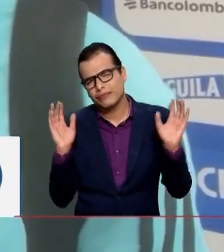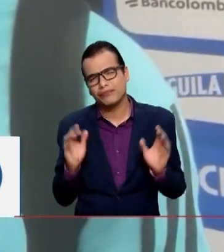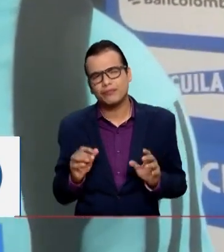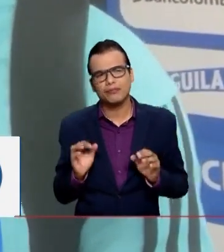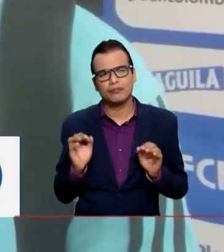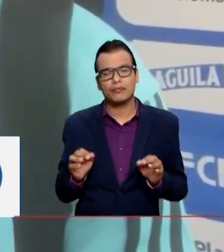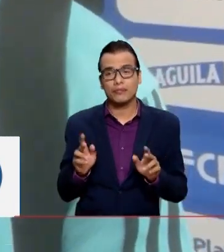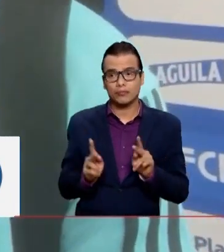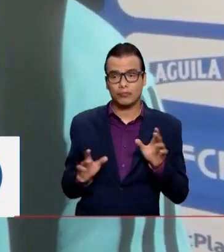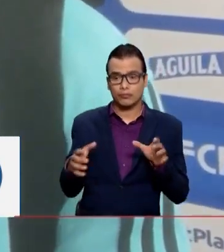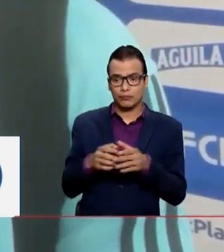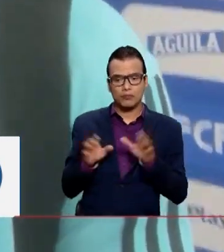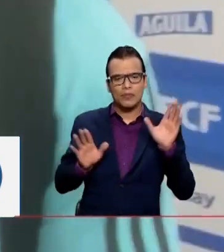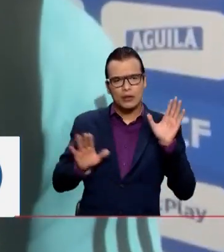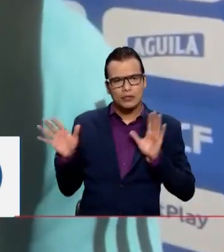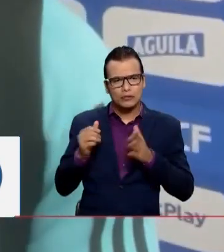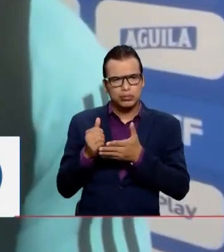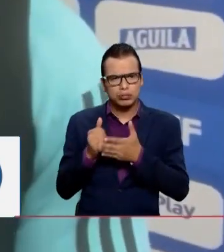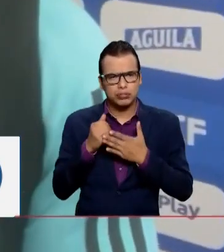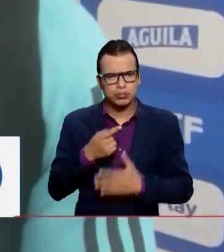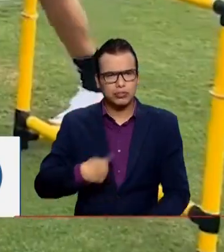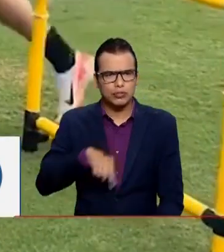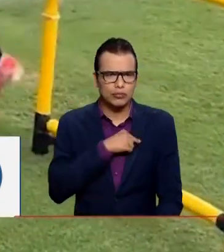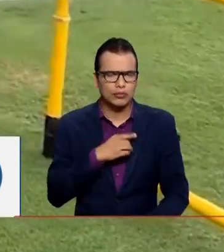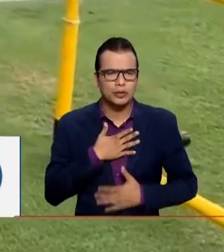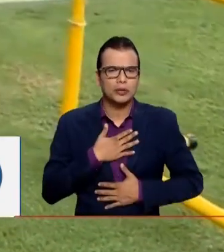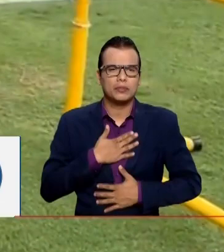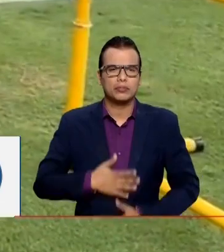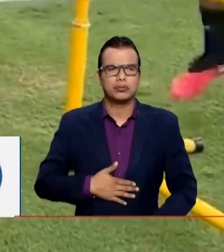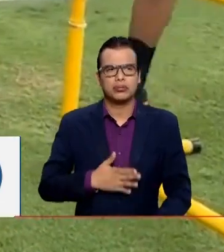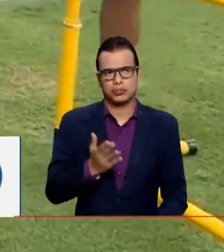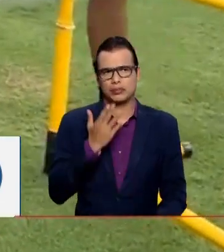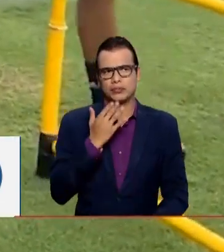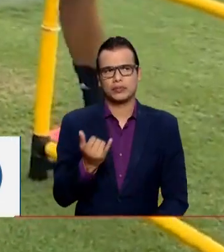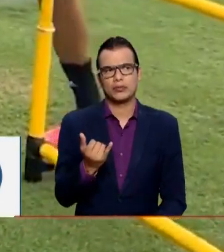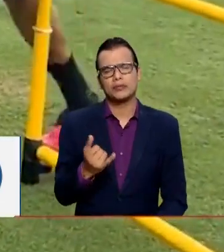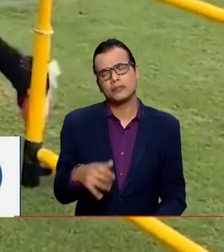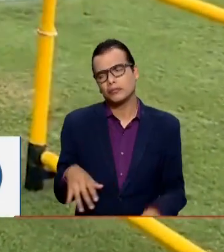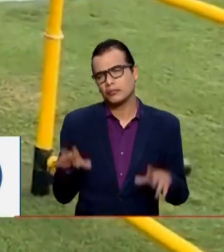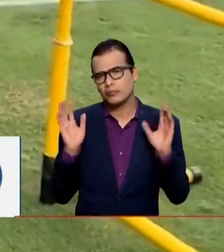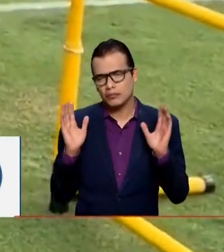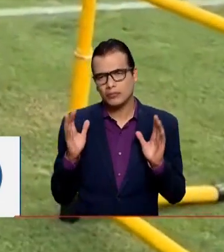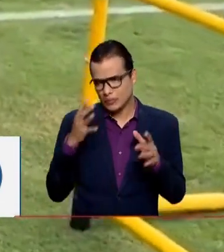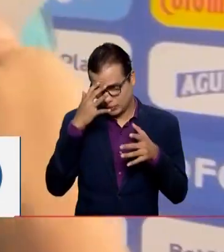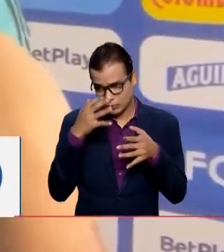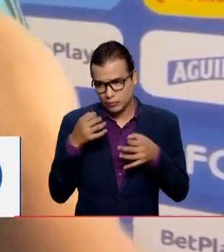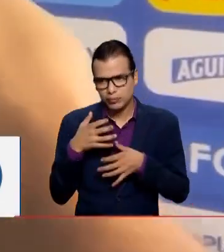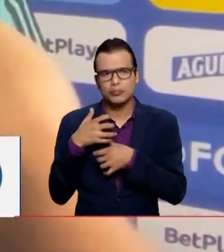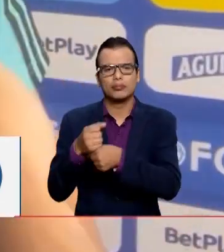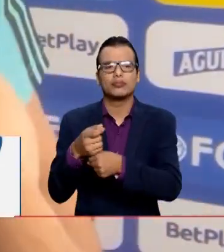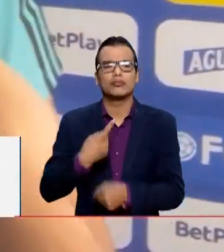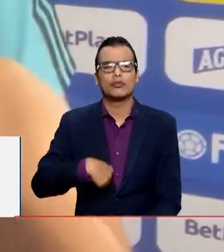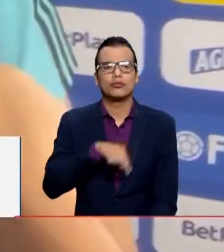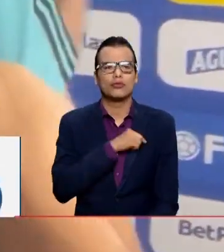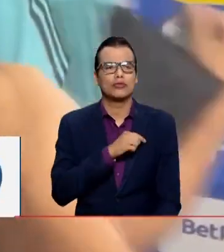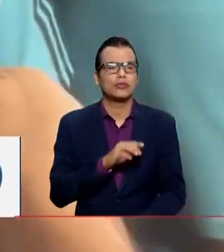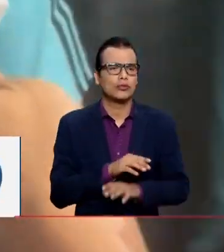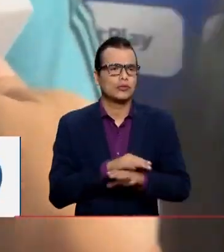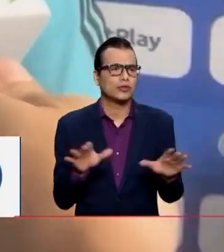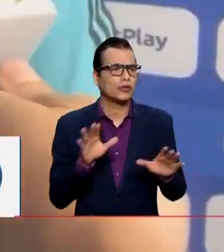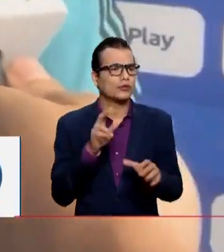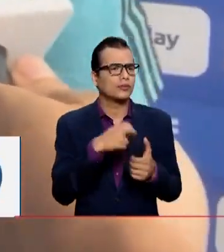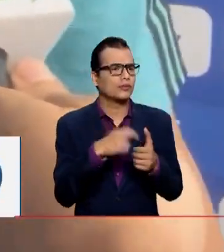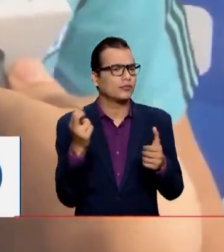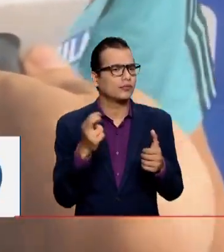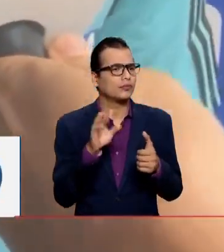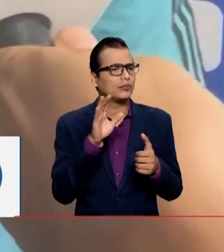los arqueros que tenemos también nos dan esa esa capacidad esa confianza es factible ante la salida